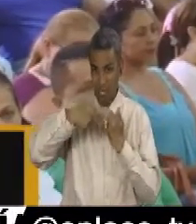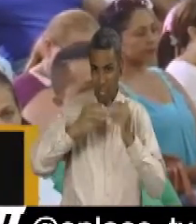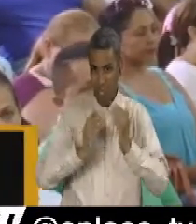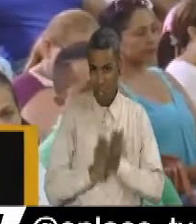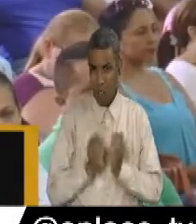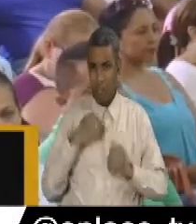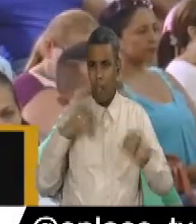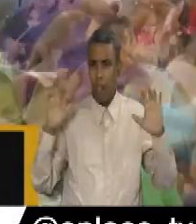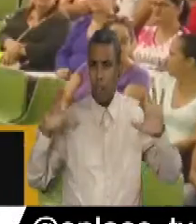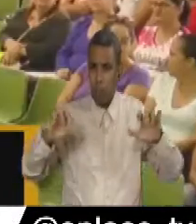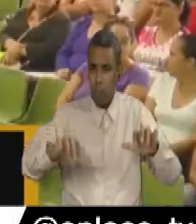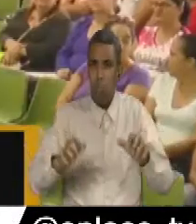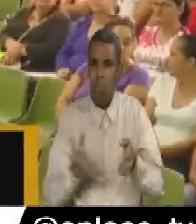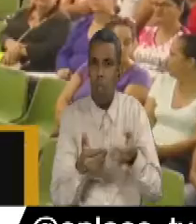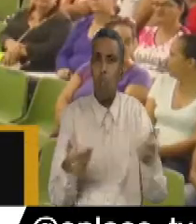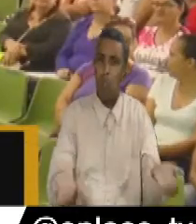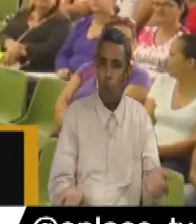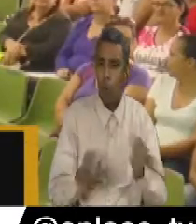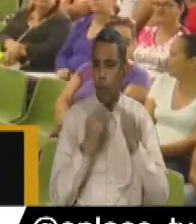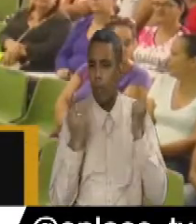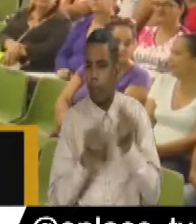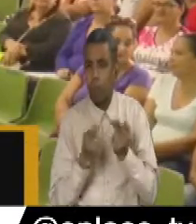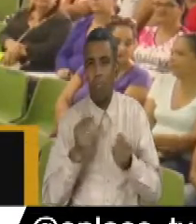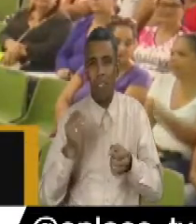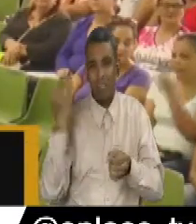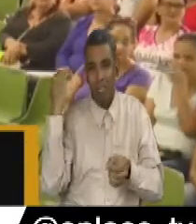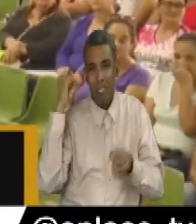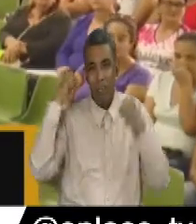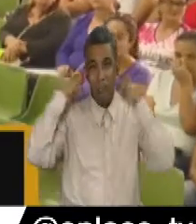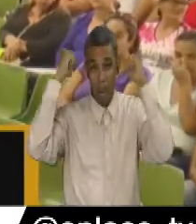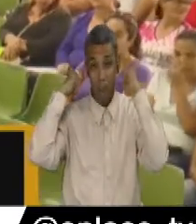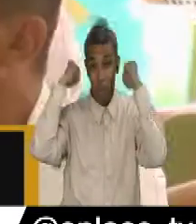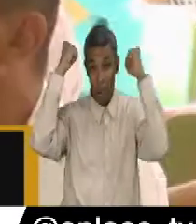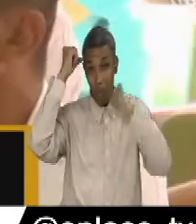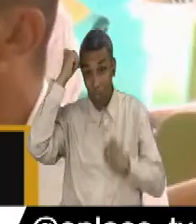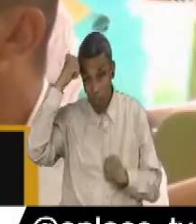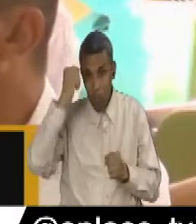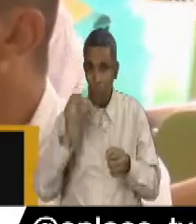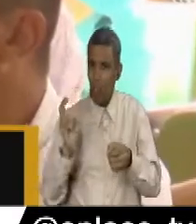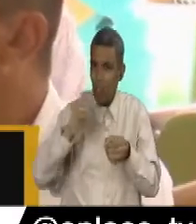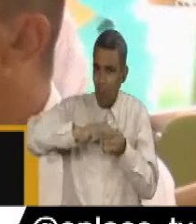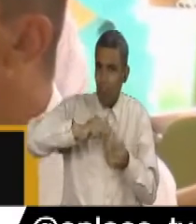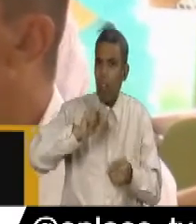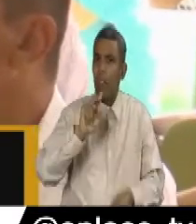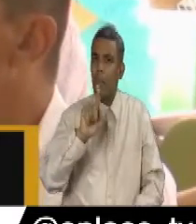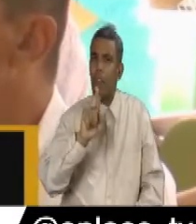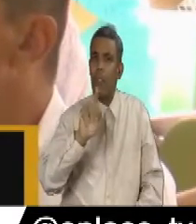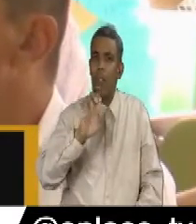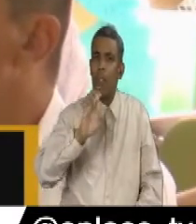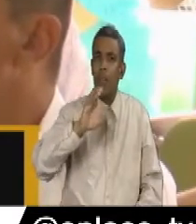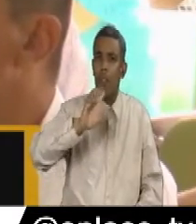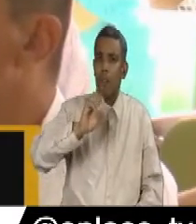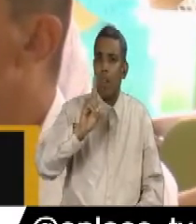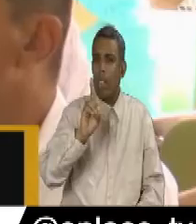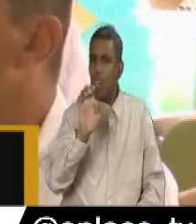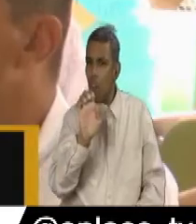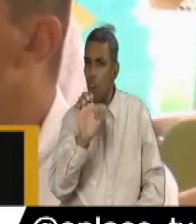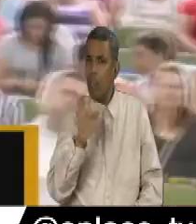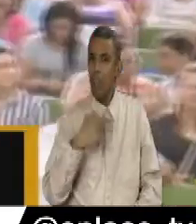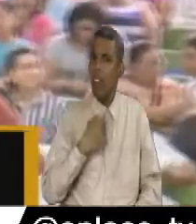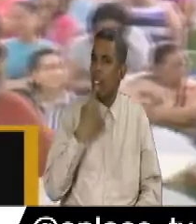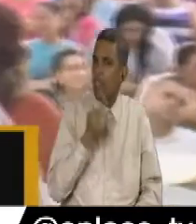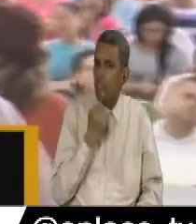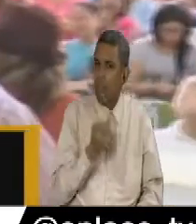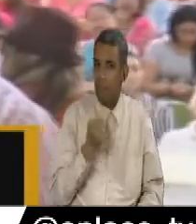para informar sobre los logros de FECOE luego del paro del magisterio. El dirigente del Sindicato de Educadores de Santander, CES, Jairo Acevedo, habló sobre estos